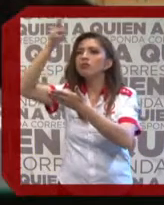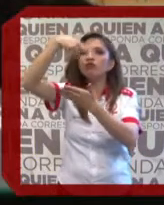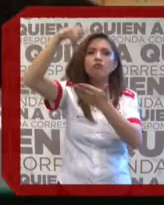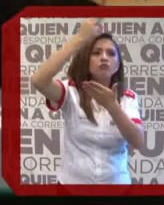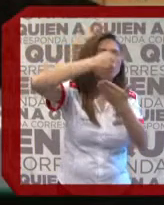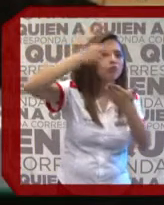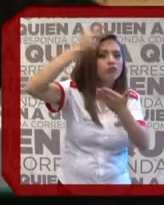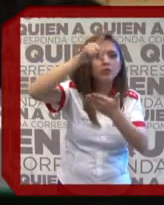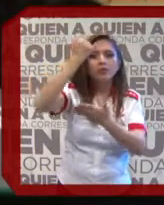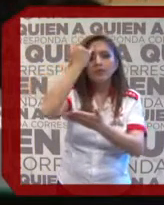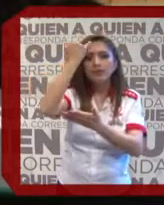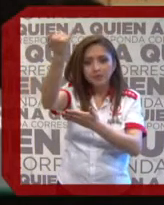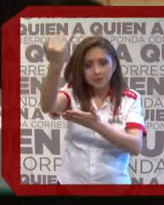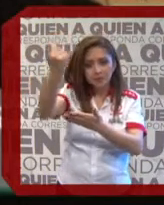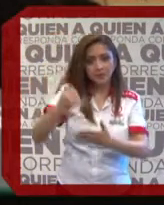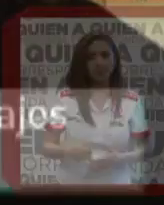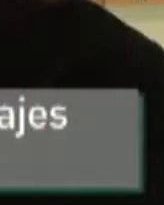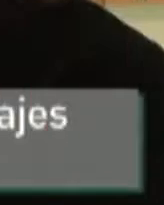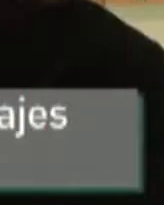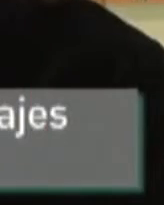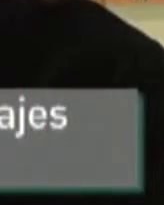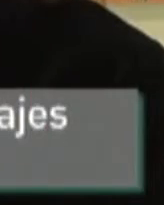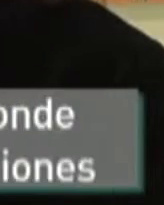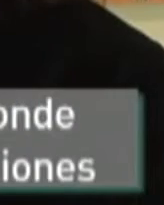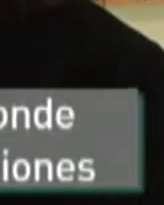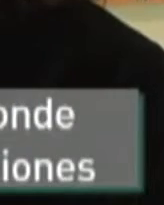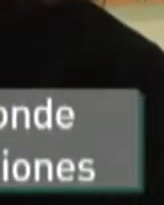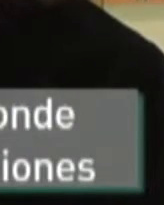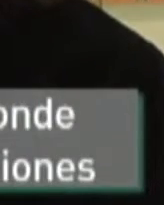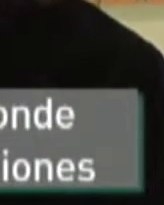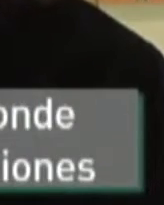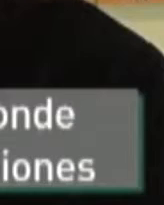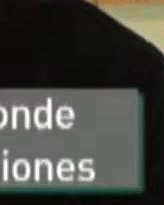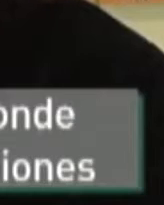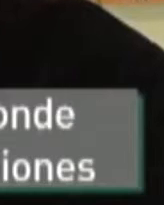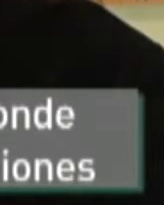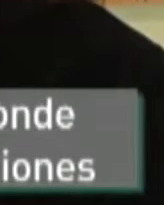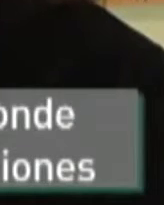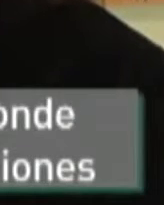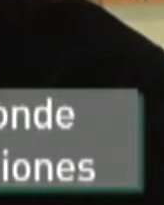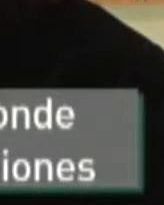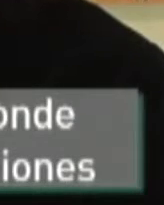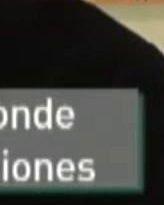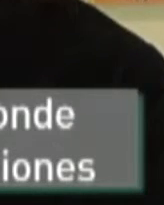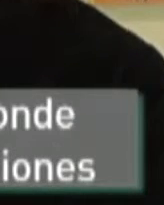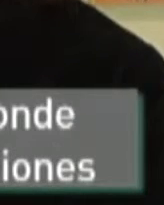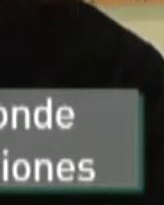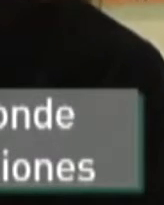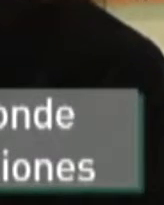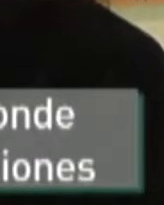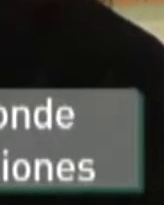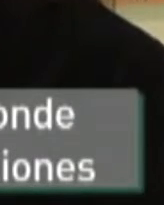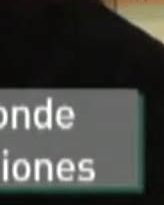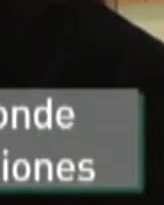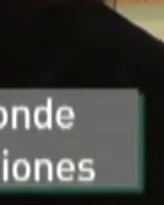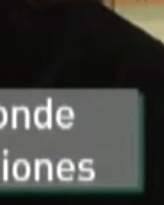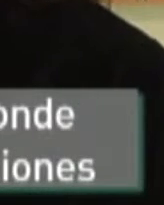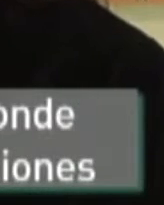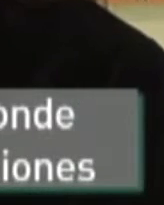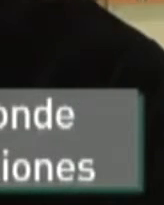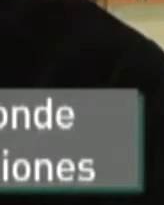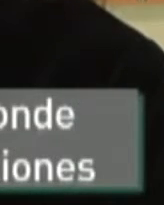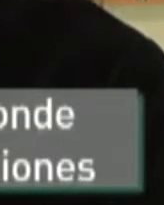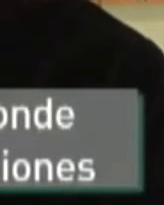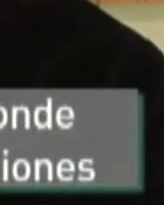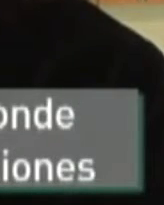obra. From traveling and living around the world in many different countries and cultures, you go through